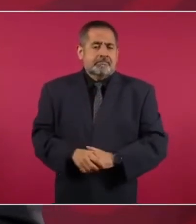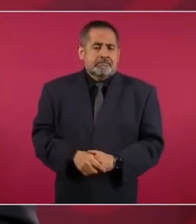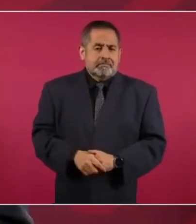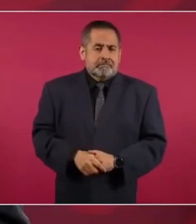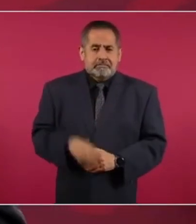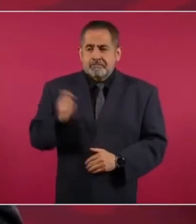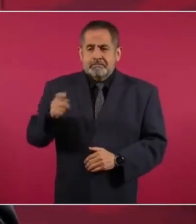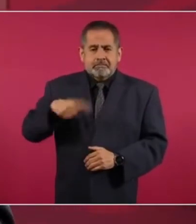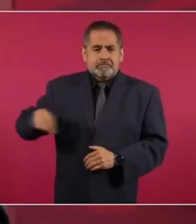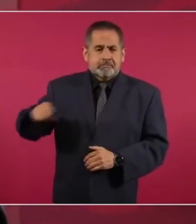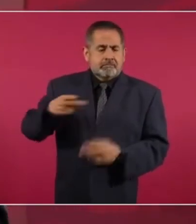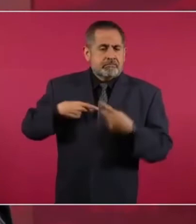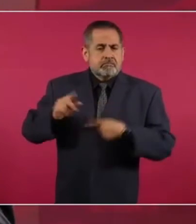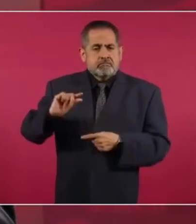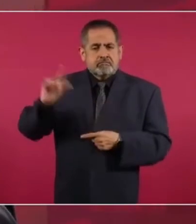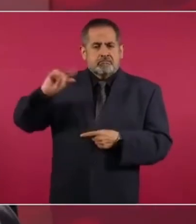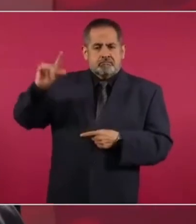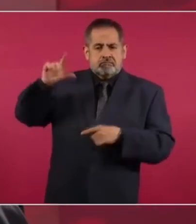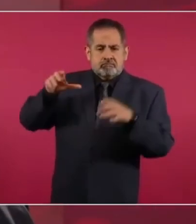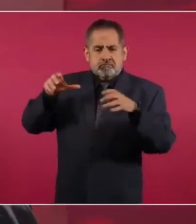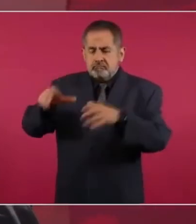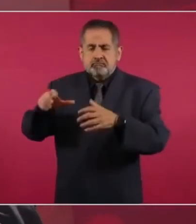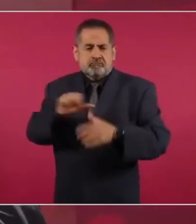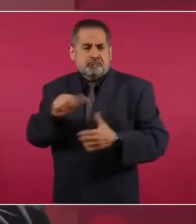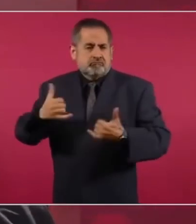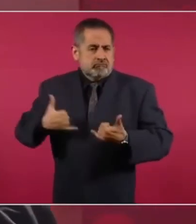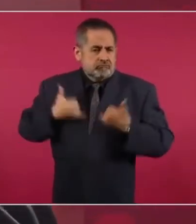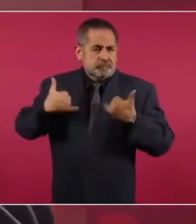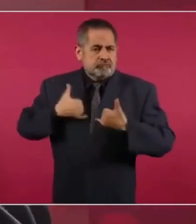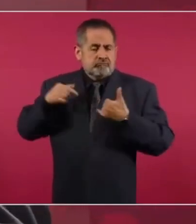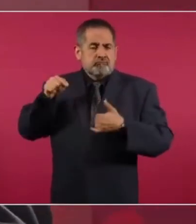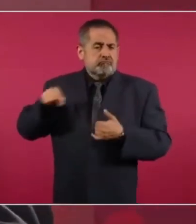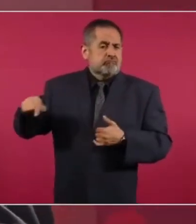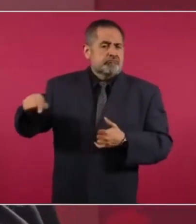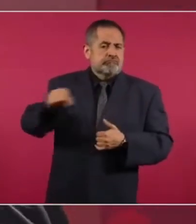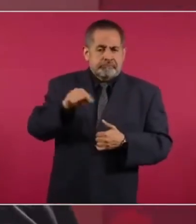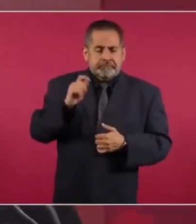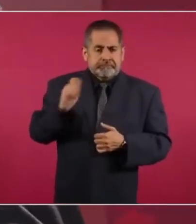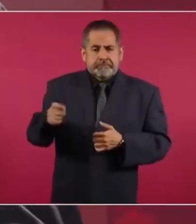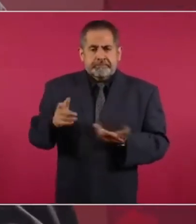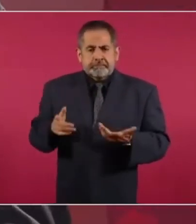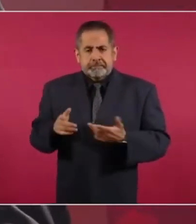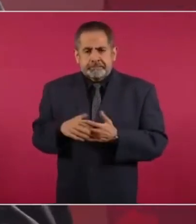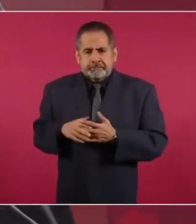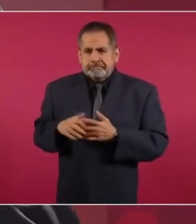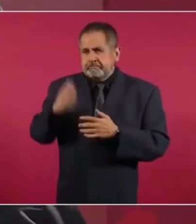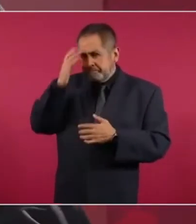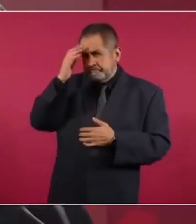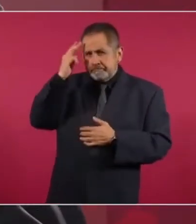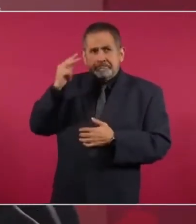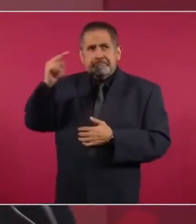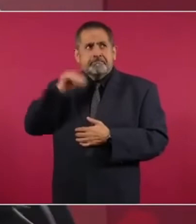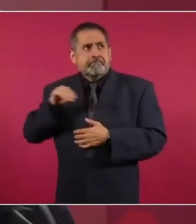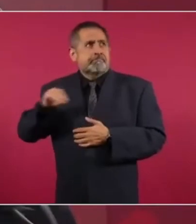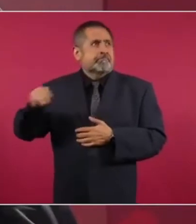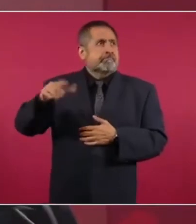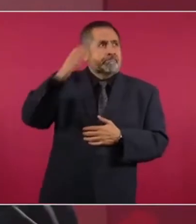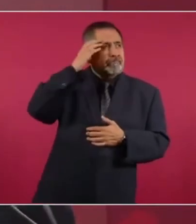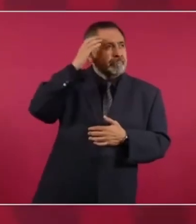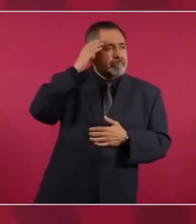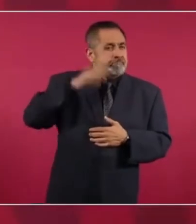y son profesionales y son jóvenes que, como están conociendo el país conmigo